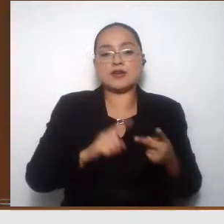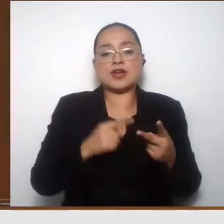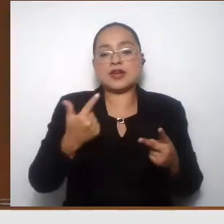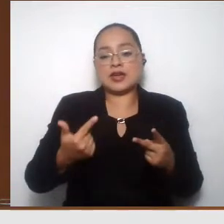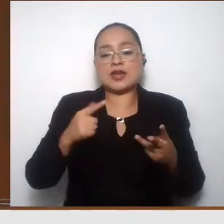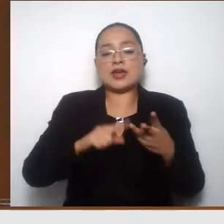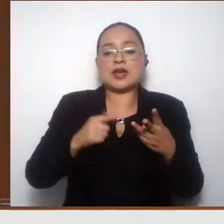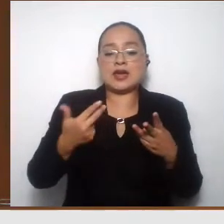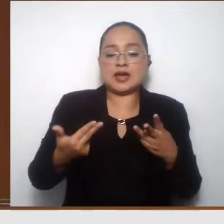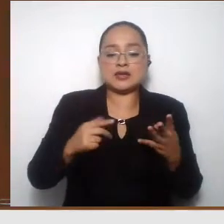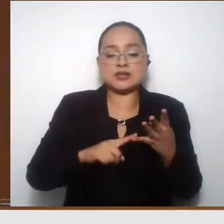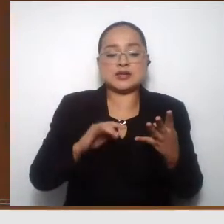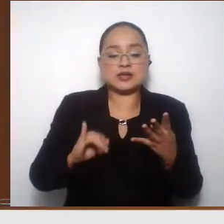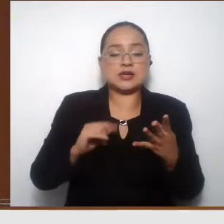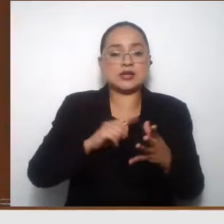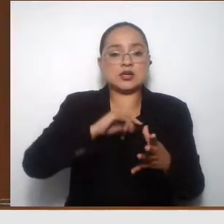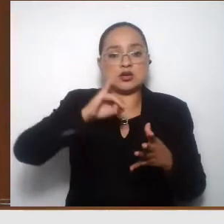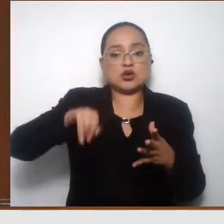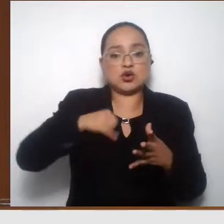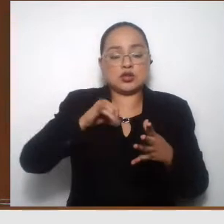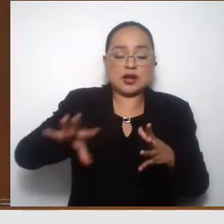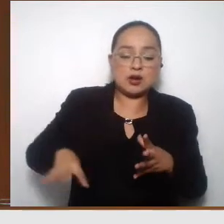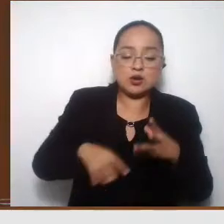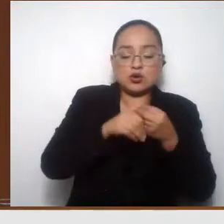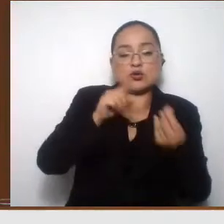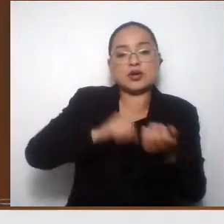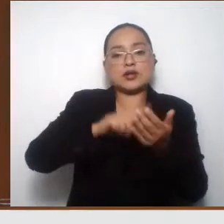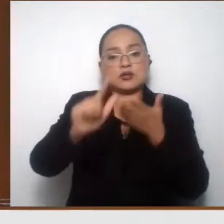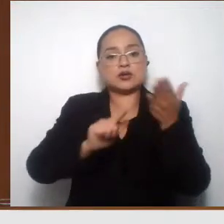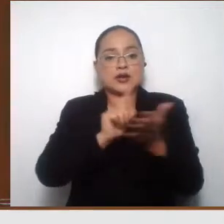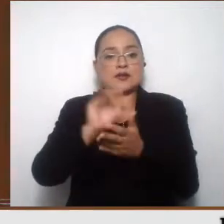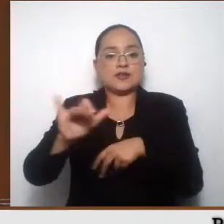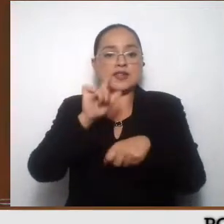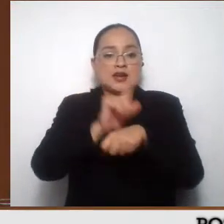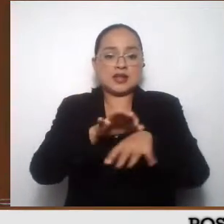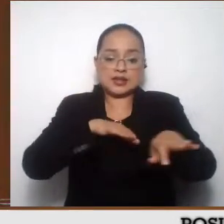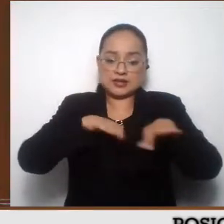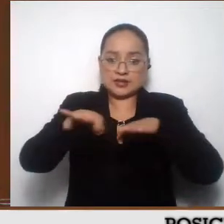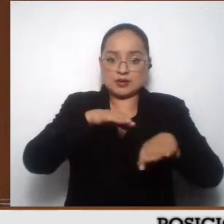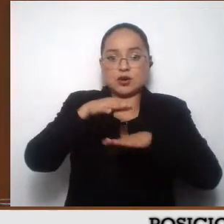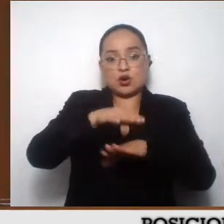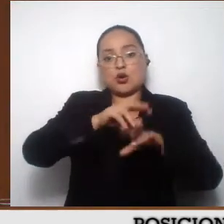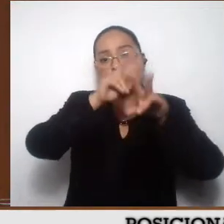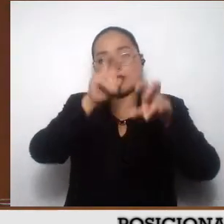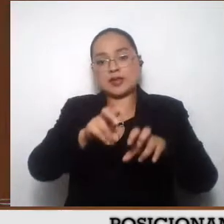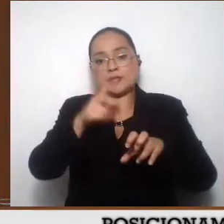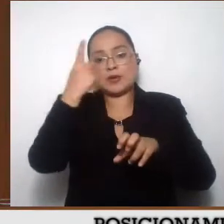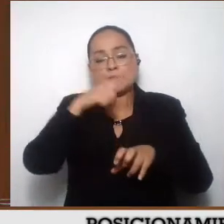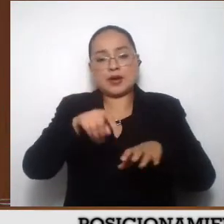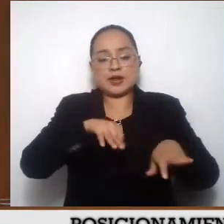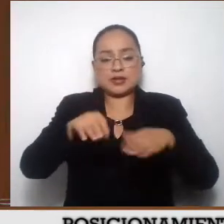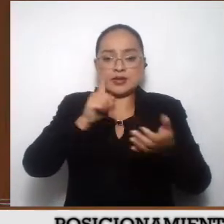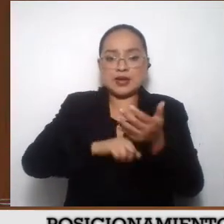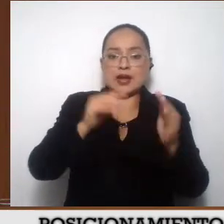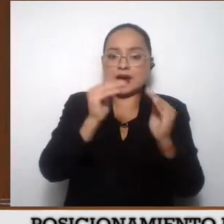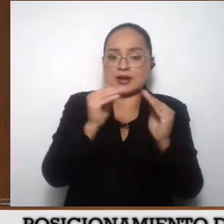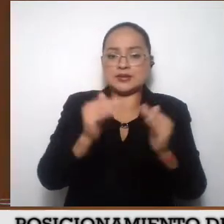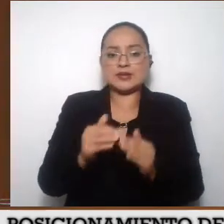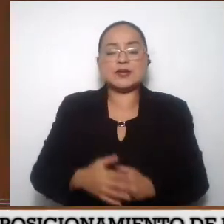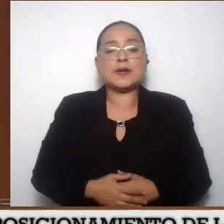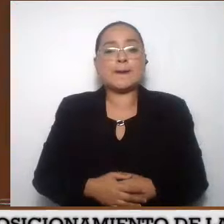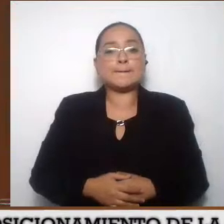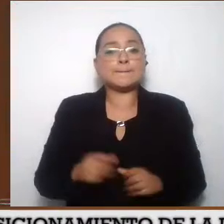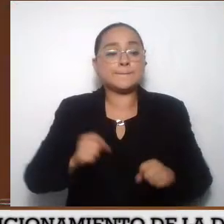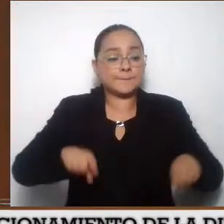H, I y J, todos de la Ley Federal del Trabajo en materia de trabajo doméstico. Y esta